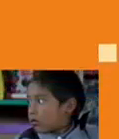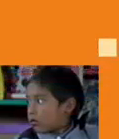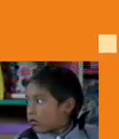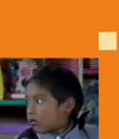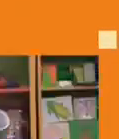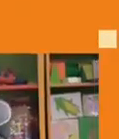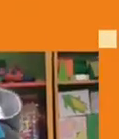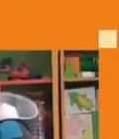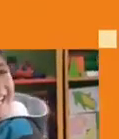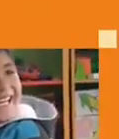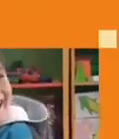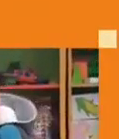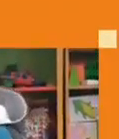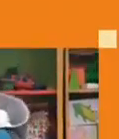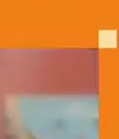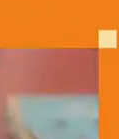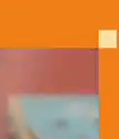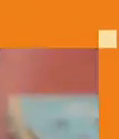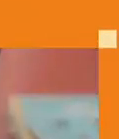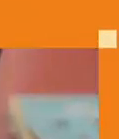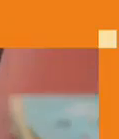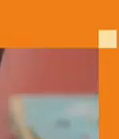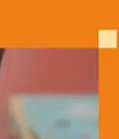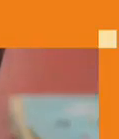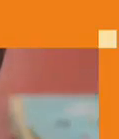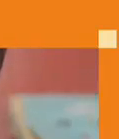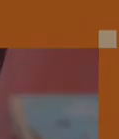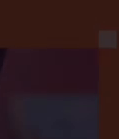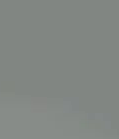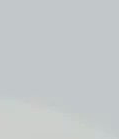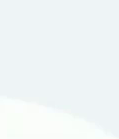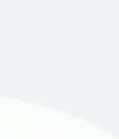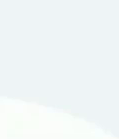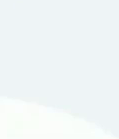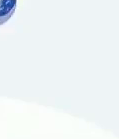Estamos viendo Aprendo en Casa, primaria.